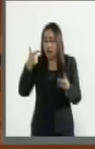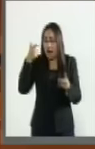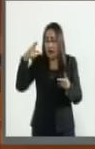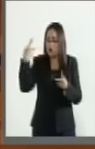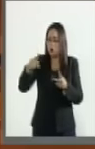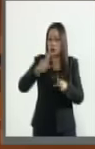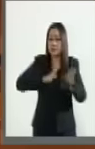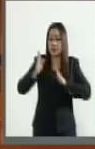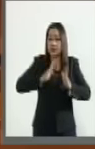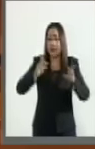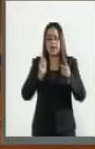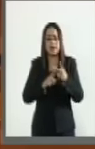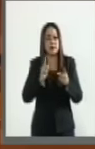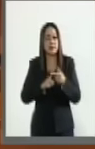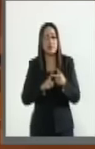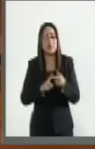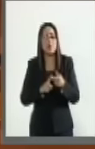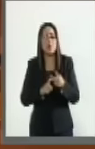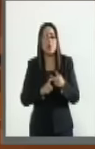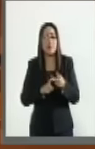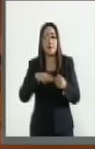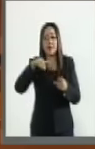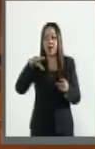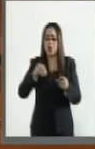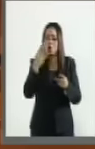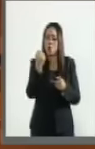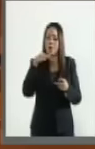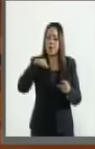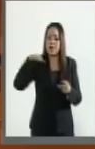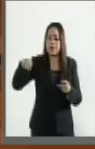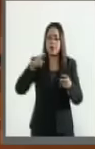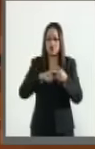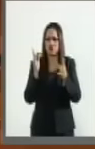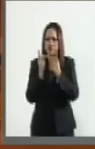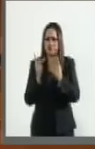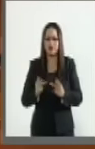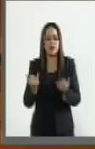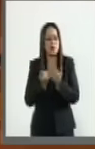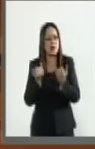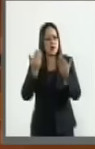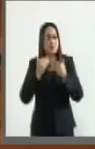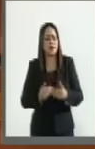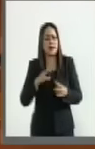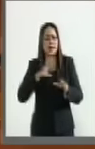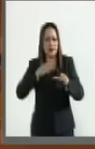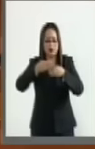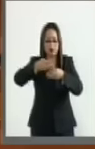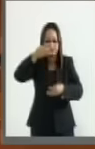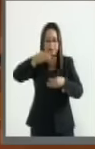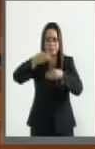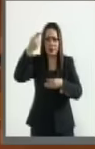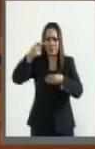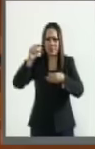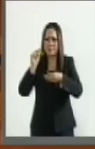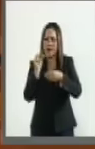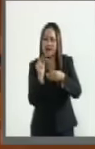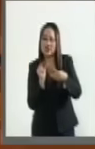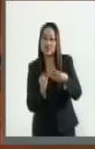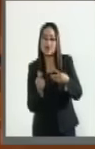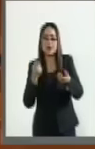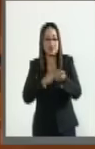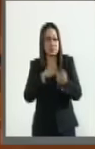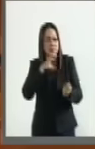exclusivo del Ejército, Magnum, 9 milímetros y similares, así como el delito de posesión de cartuchos de todos los demás de alto calibre